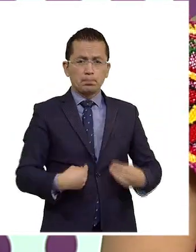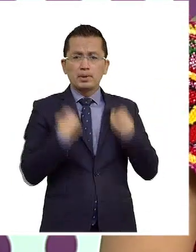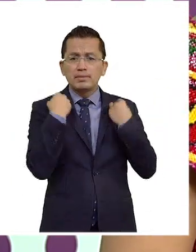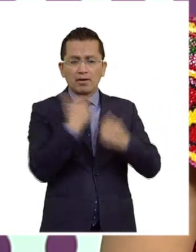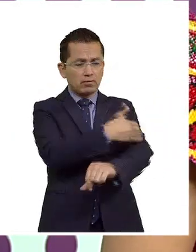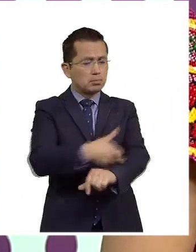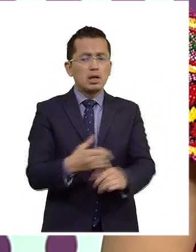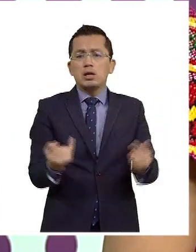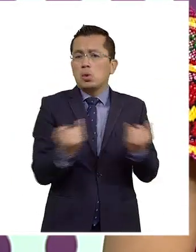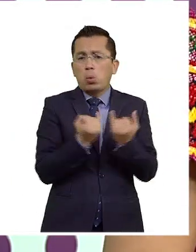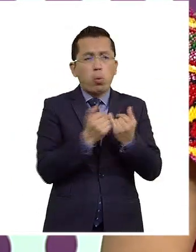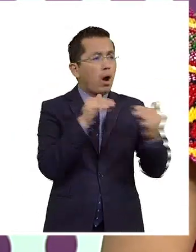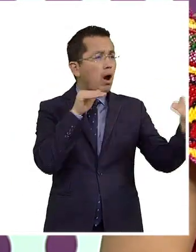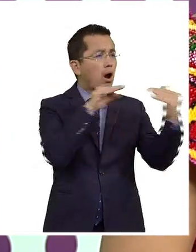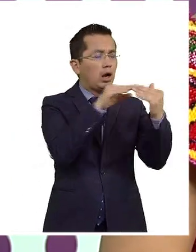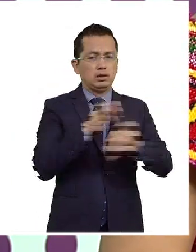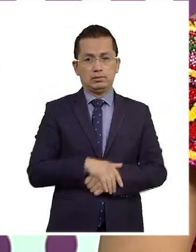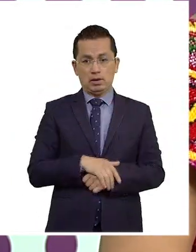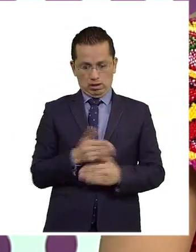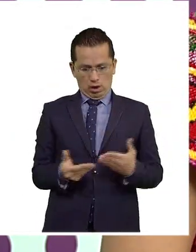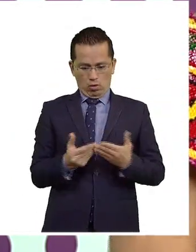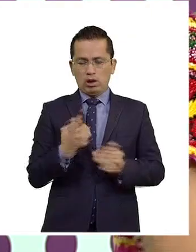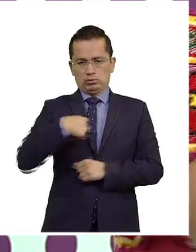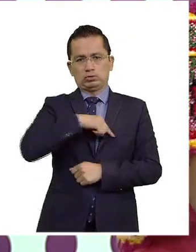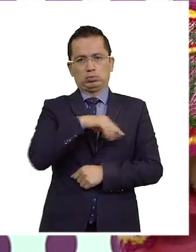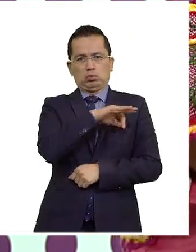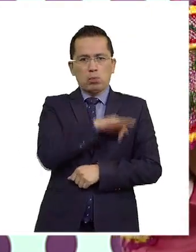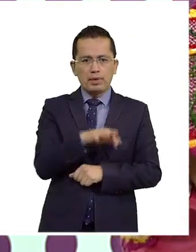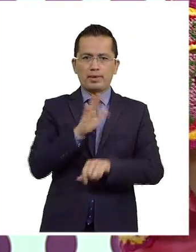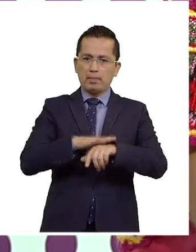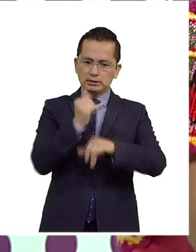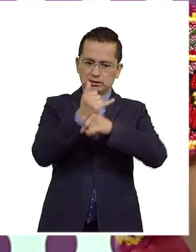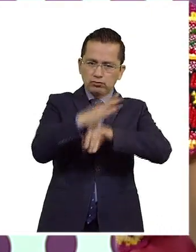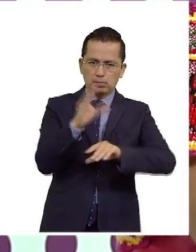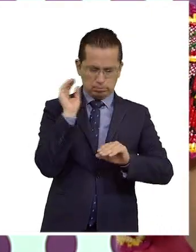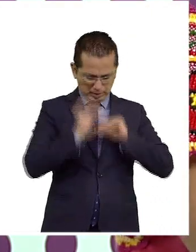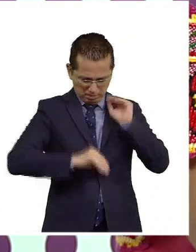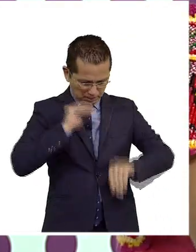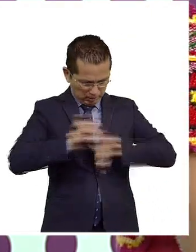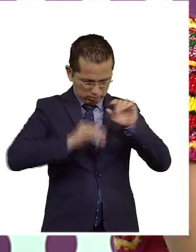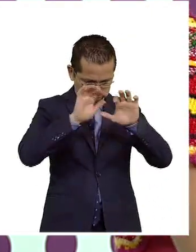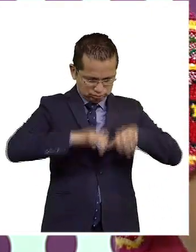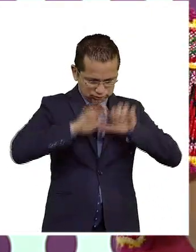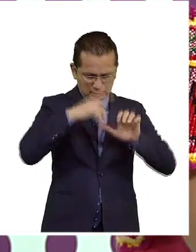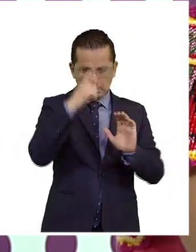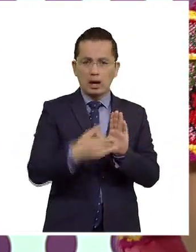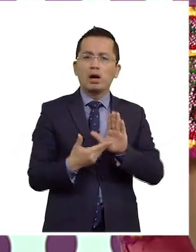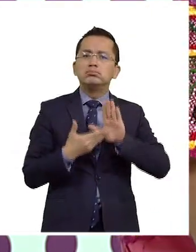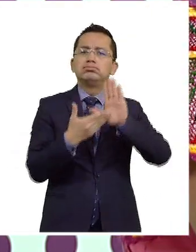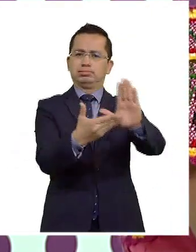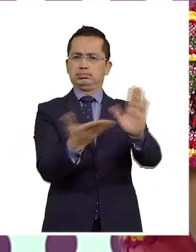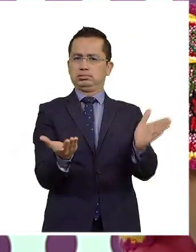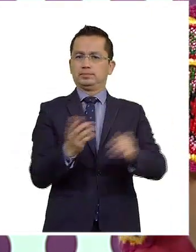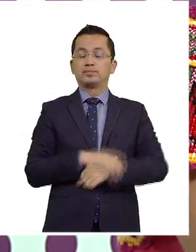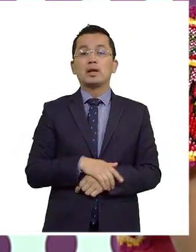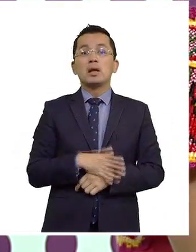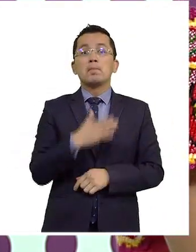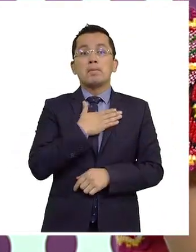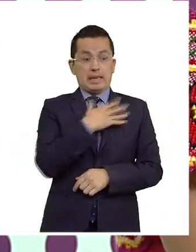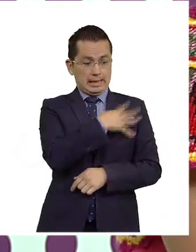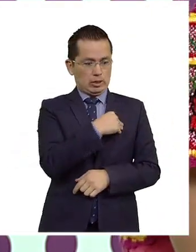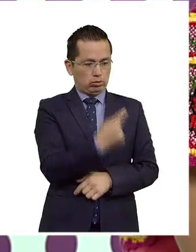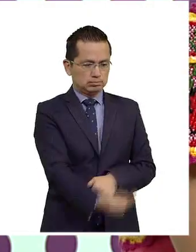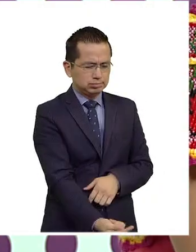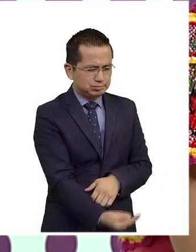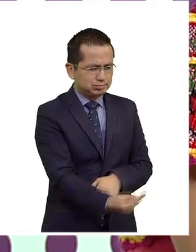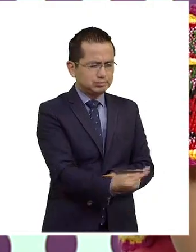gran oportunidad de generar información y darles nombre, ¿no? También mi hijo fue hasta los 13 años que pudo encontrar el